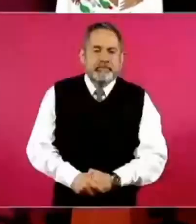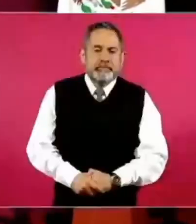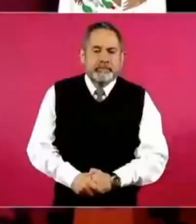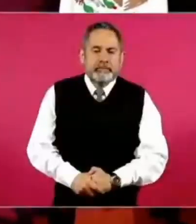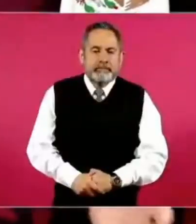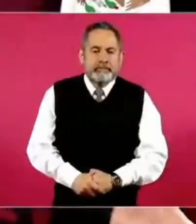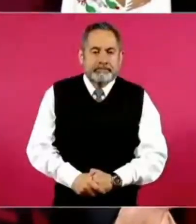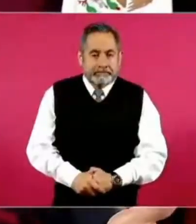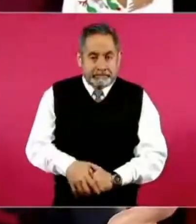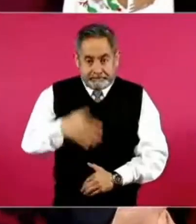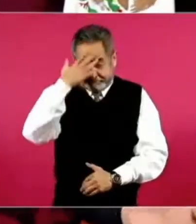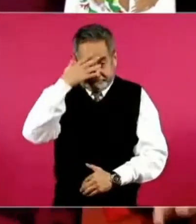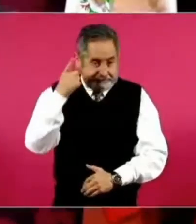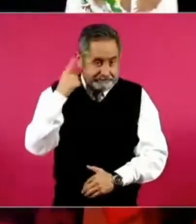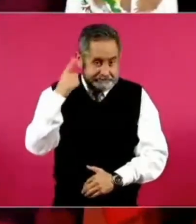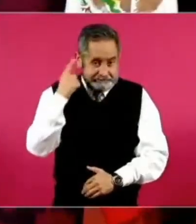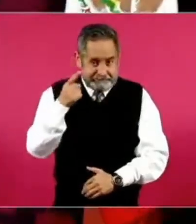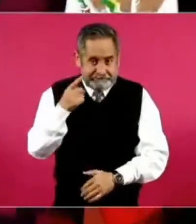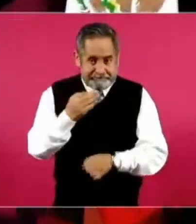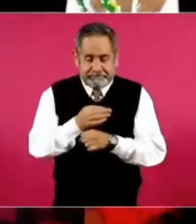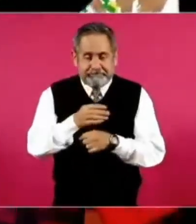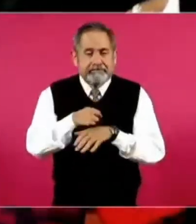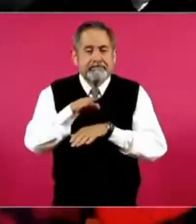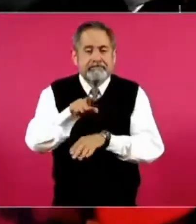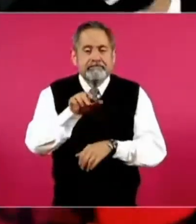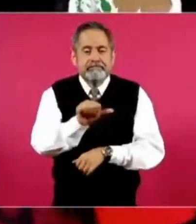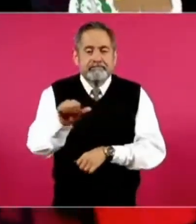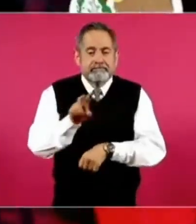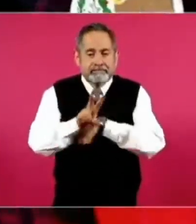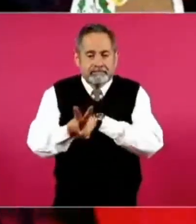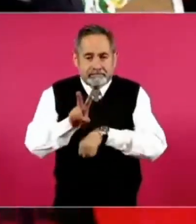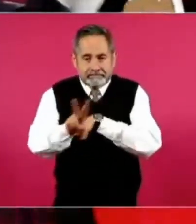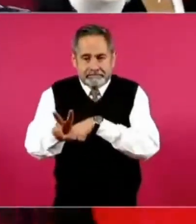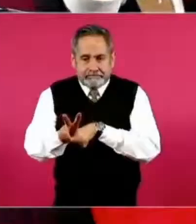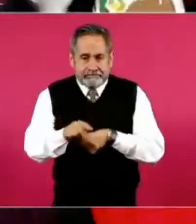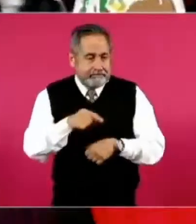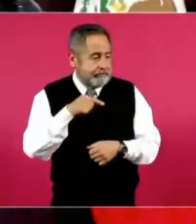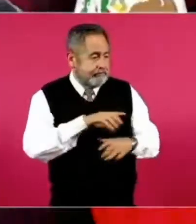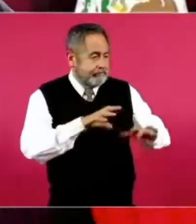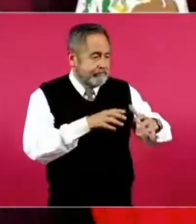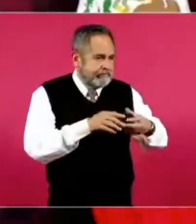pues un reagrupamiento, ¿no?, del movimiento de derecha.